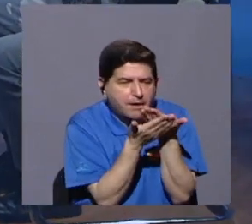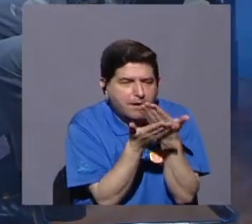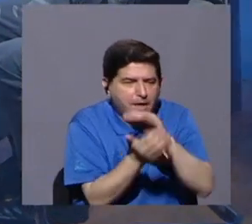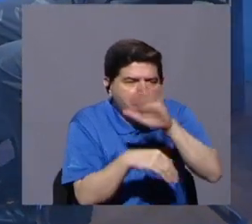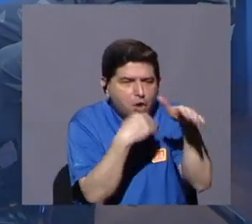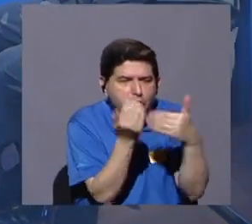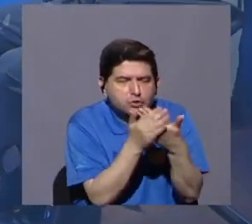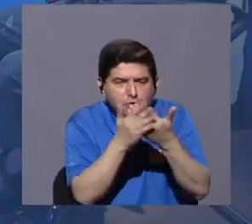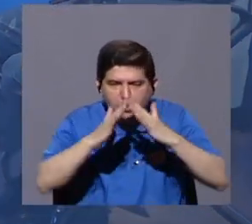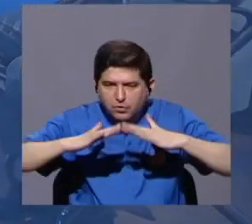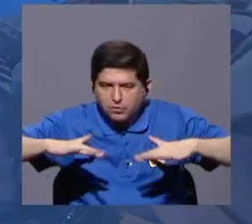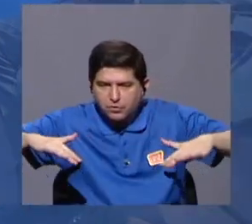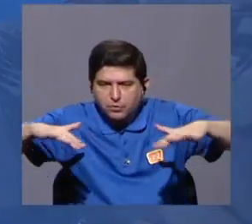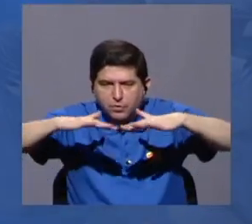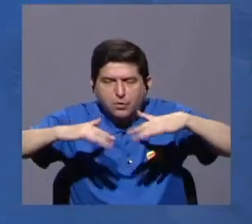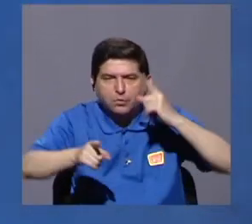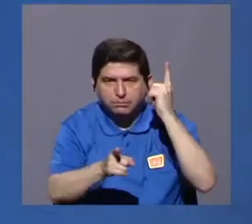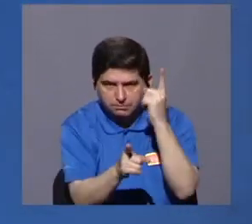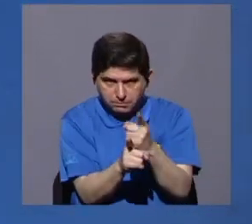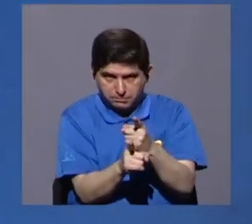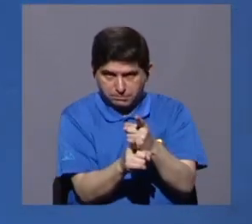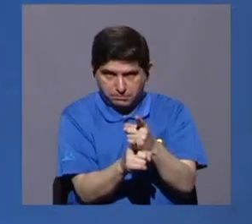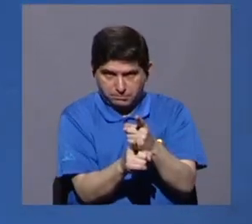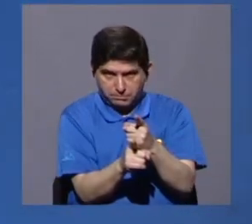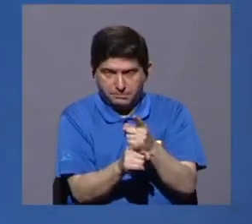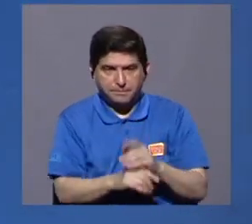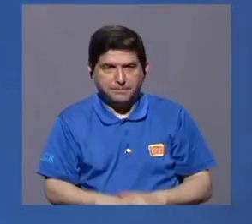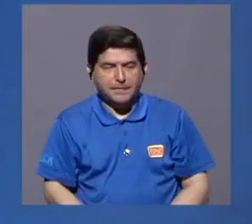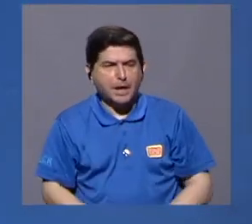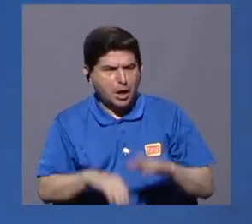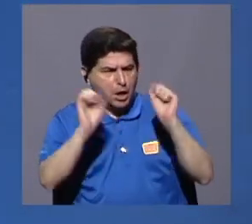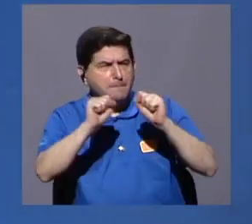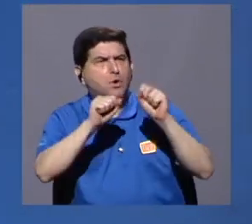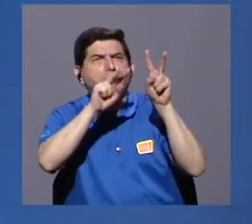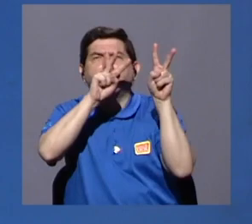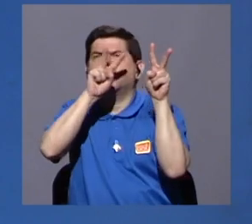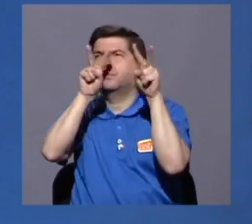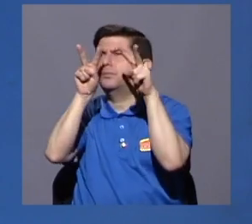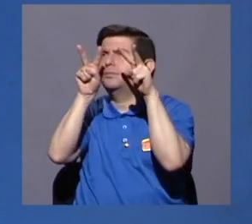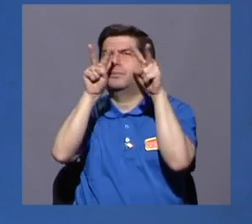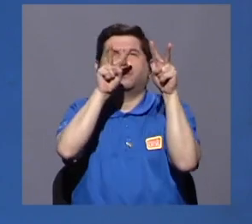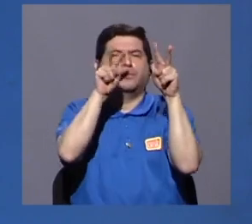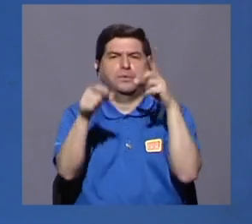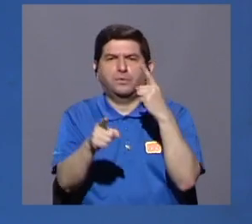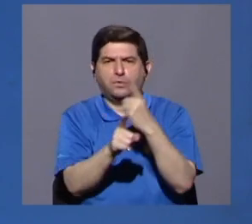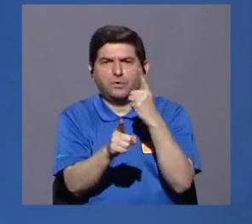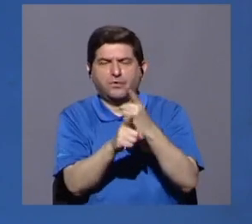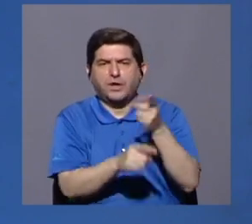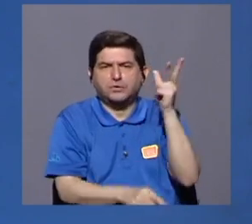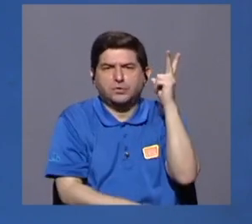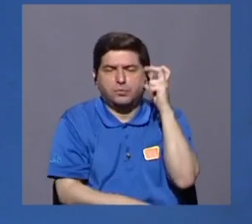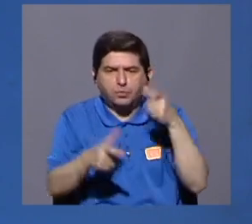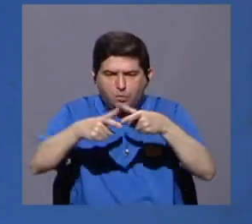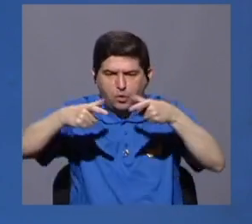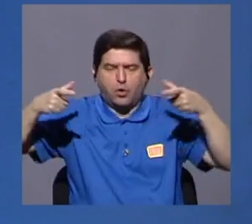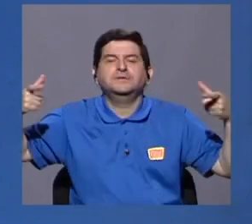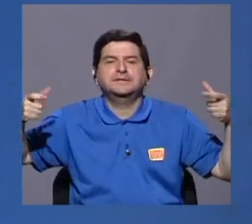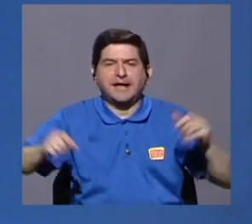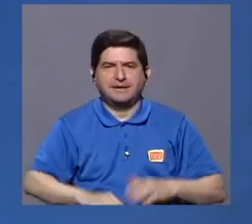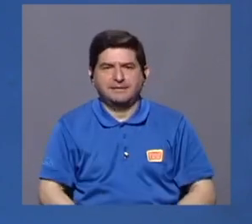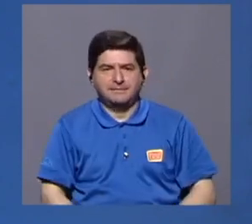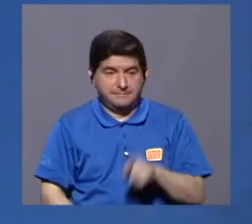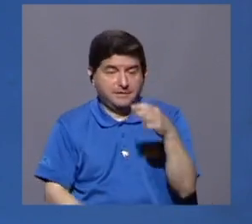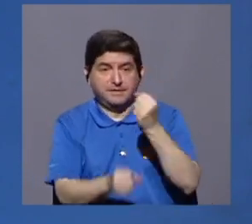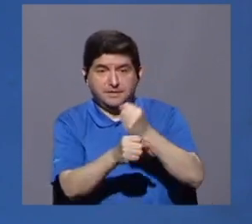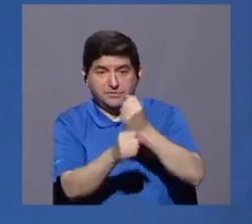todas las superficies se correcta que se pueda observar fuera adecuadamente entonces ellos trabajan